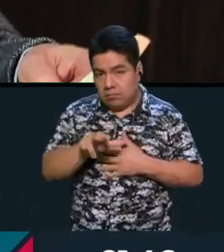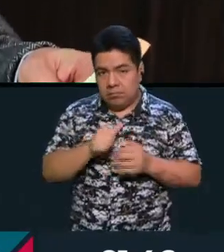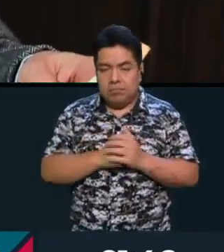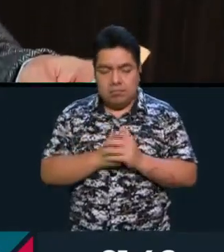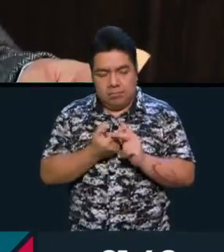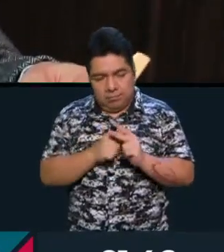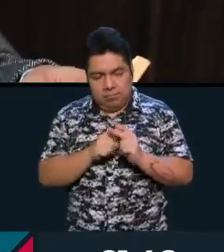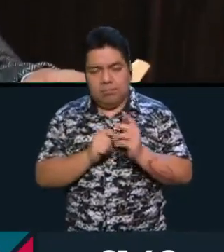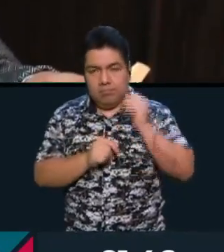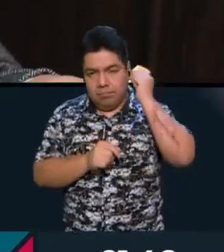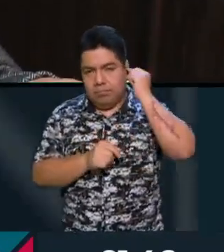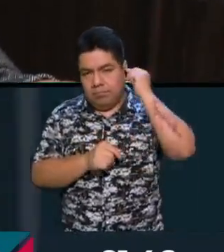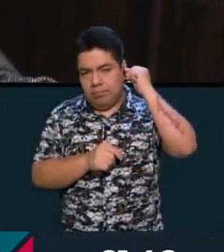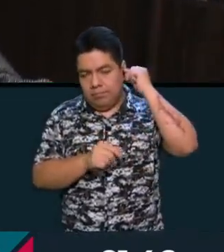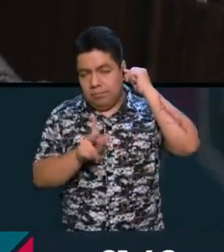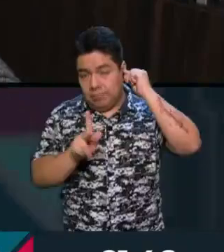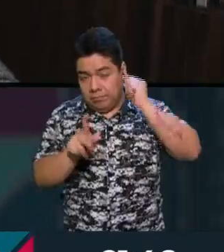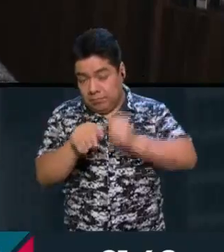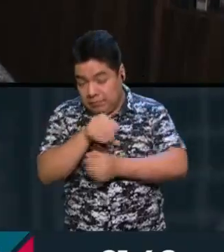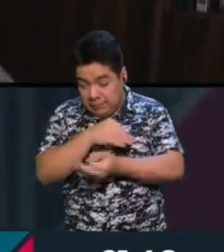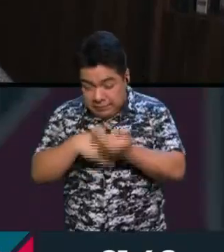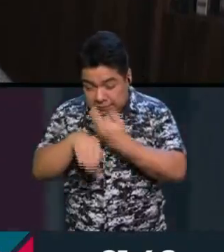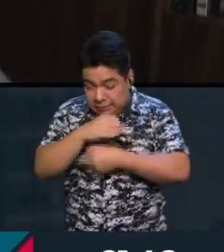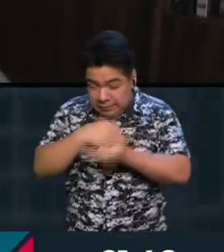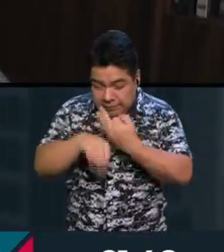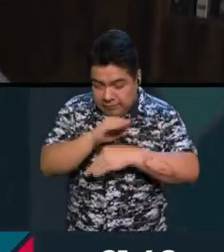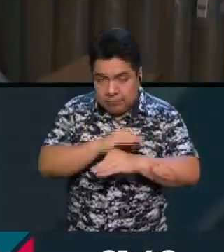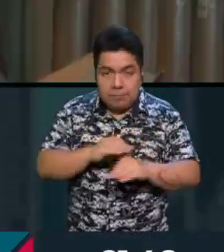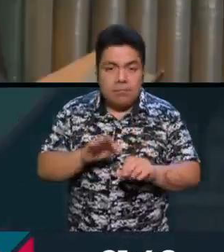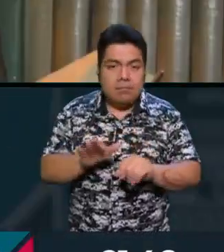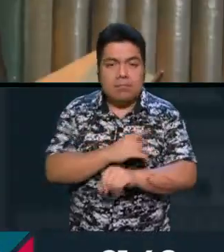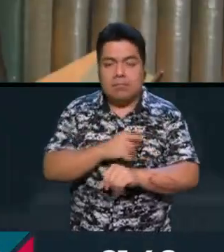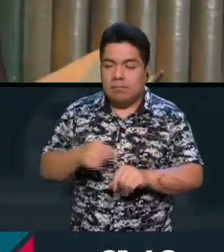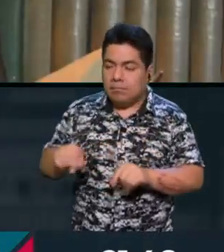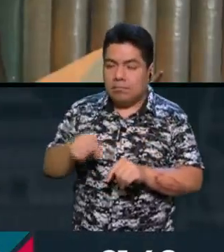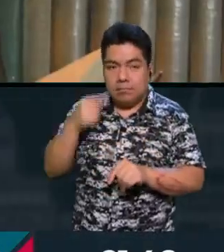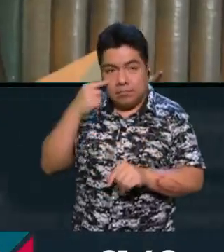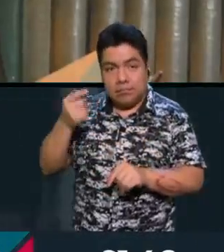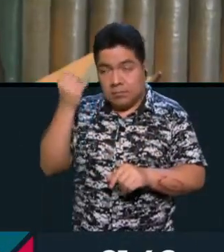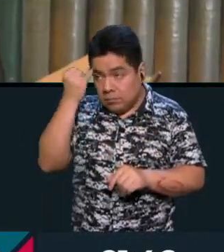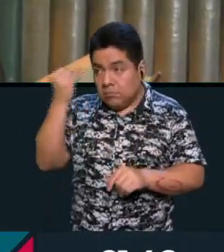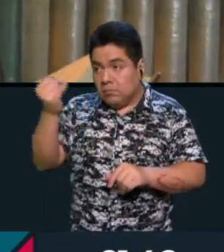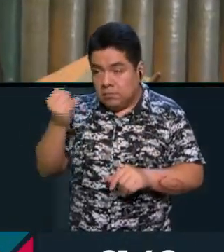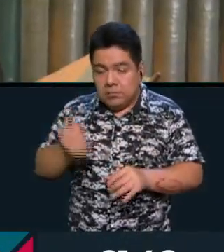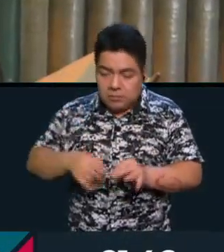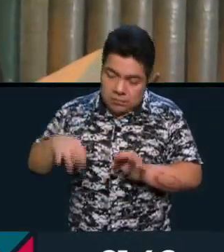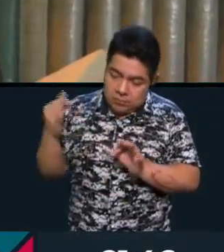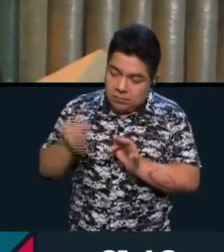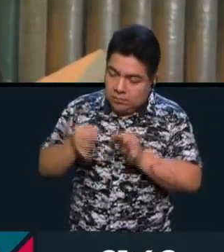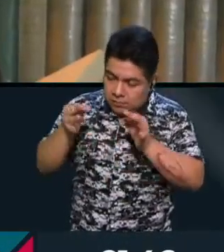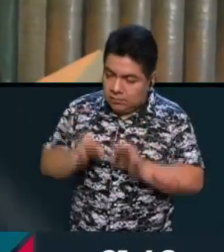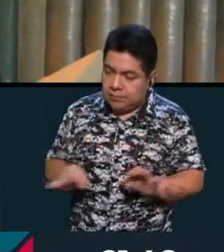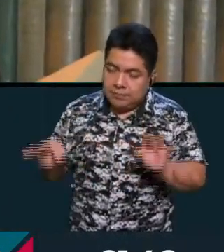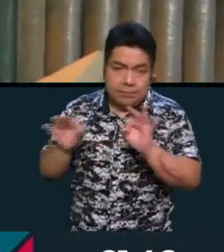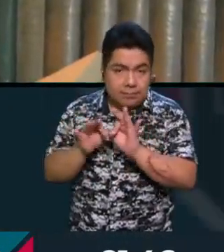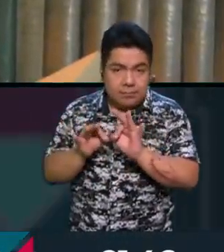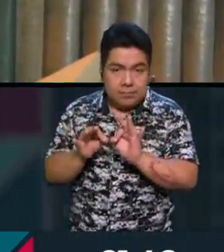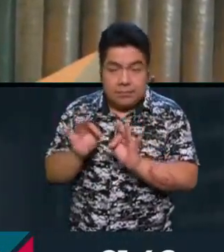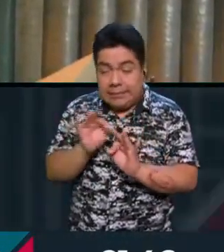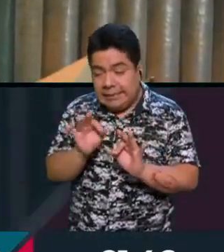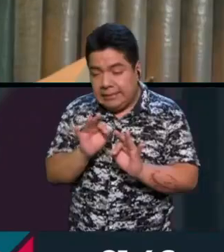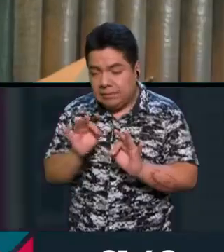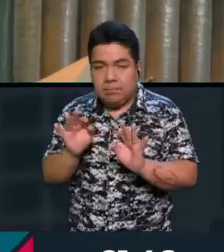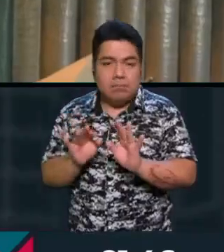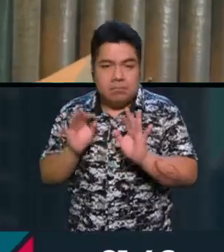2018. Pero todo ello a partir de esta idea fundamental y yo diría